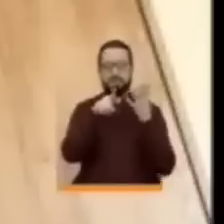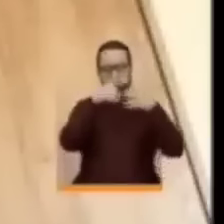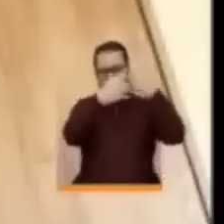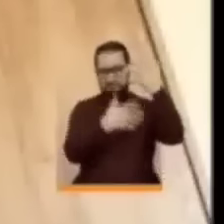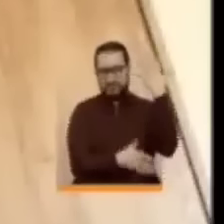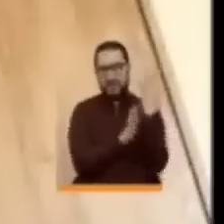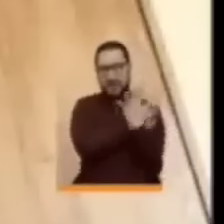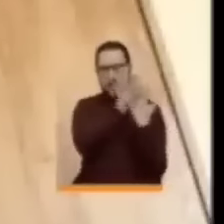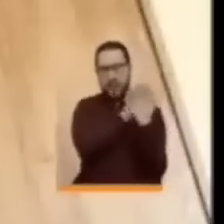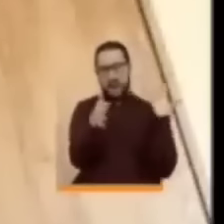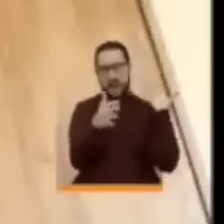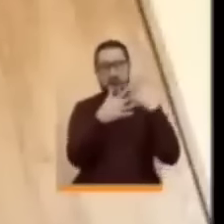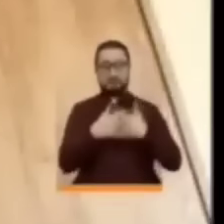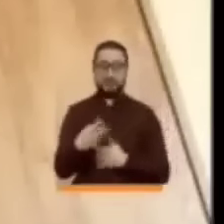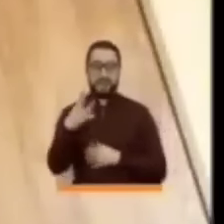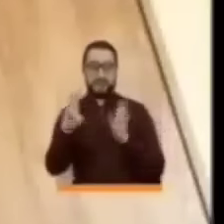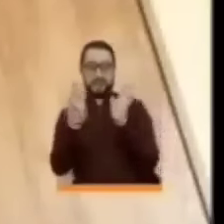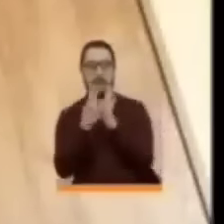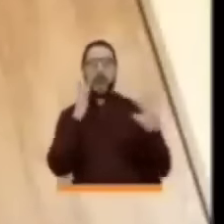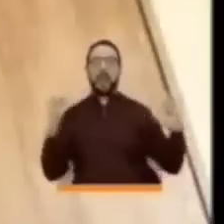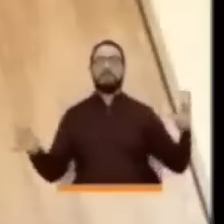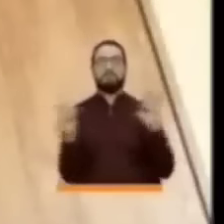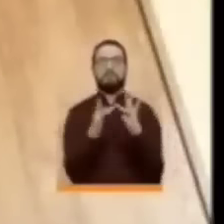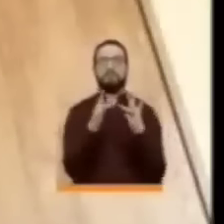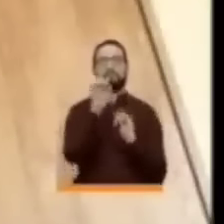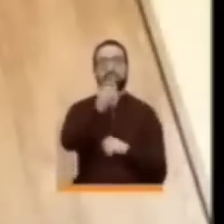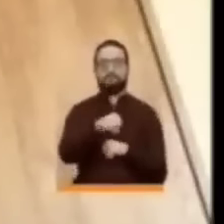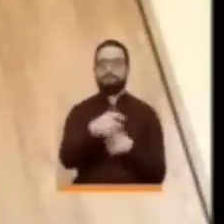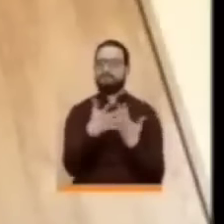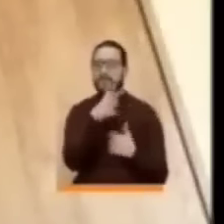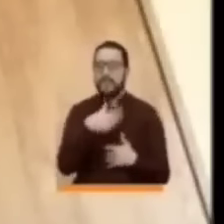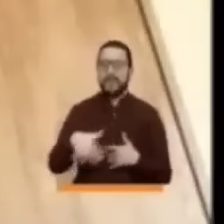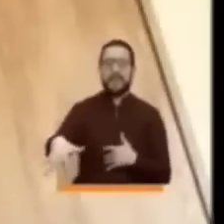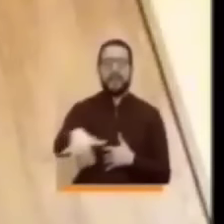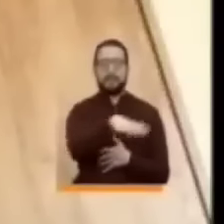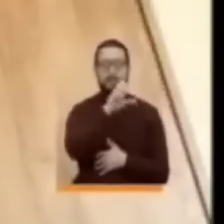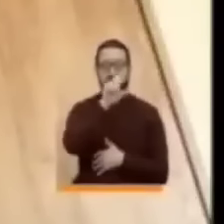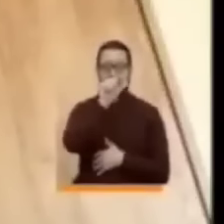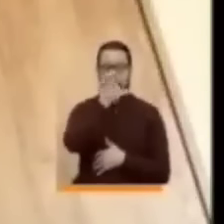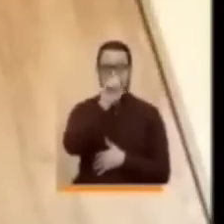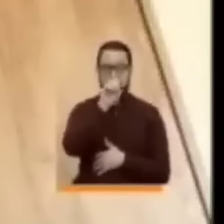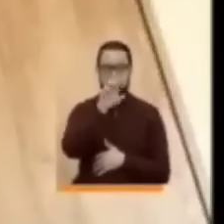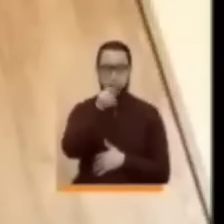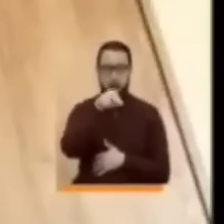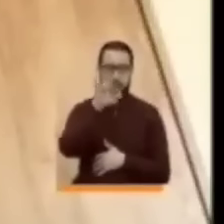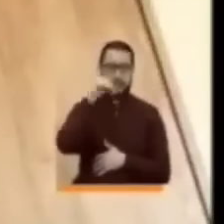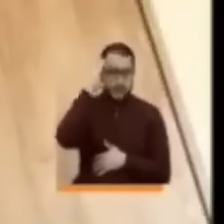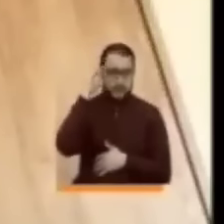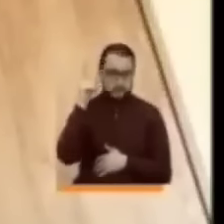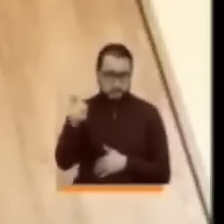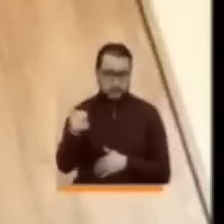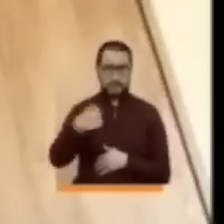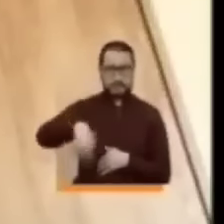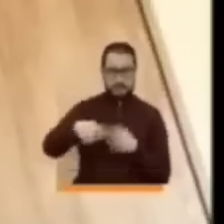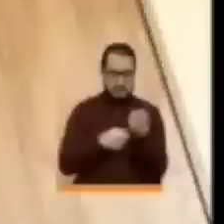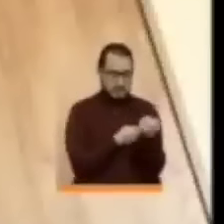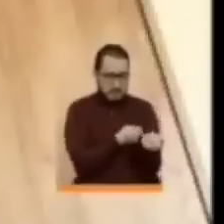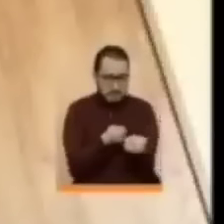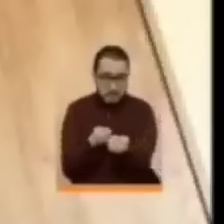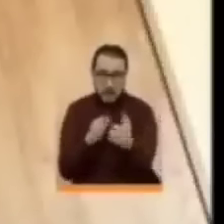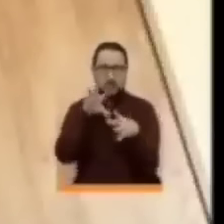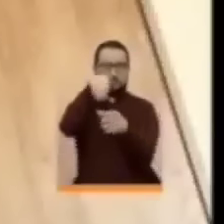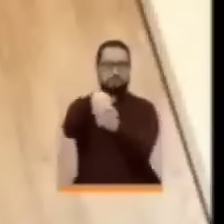mencionó durante tantos años en Yermal, y es que en la Hacienda La Carolina permanecían los sicarios que durante la década del 90 sembraron de